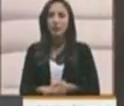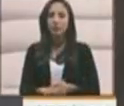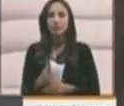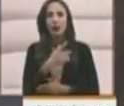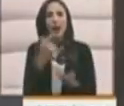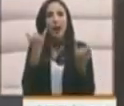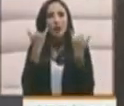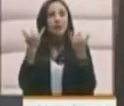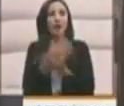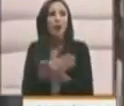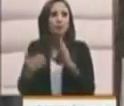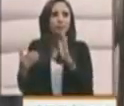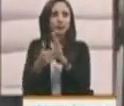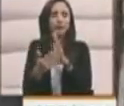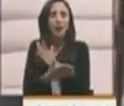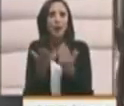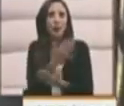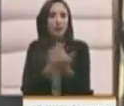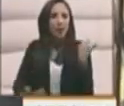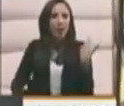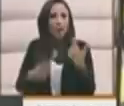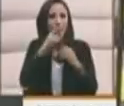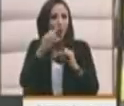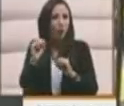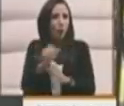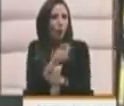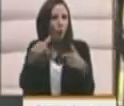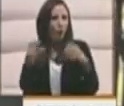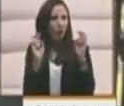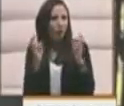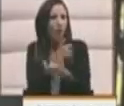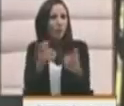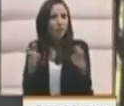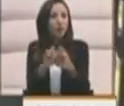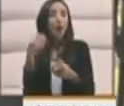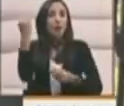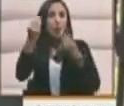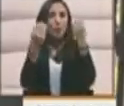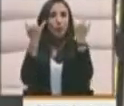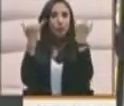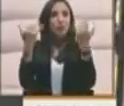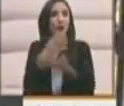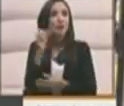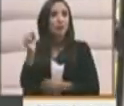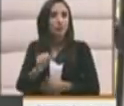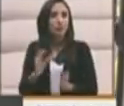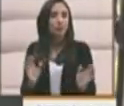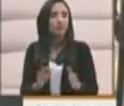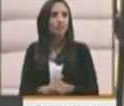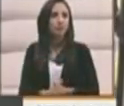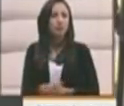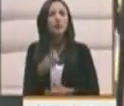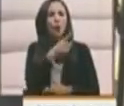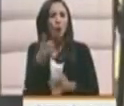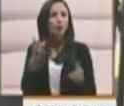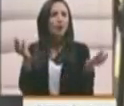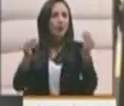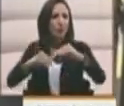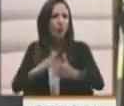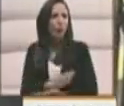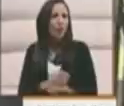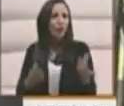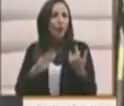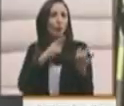asesinato al presidente Nicolás Maduro. ¿Y van a tocar ese tema el día de hoy? Pienso que sí, creo que está en la agenda. ¿Ustedes están de acuerdo con esa situación que ocurrió